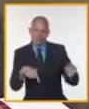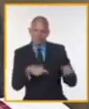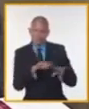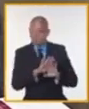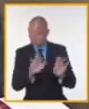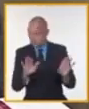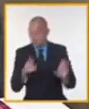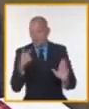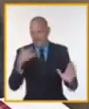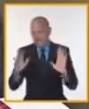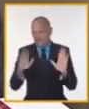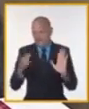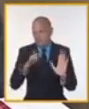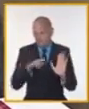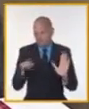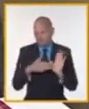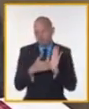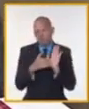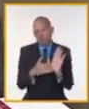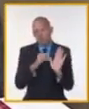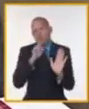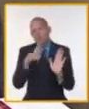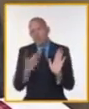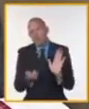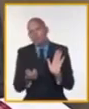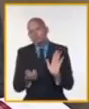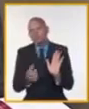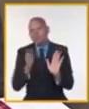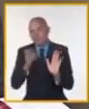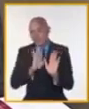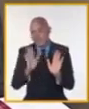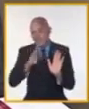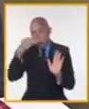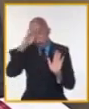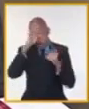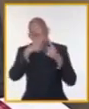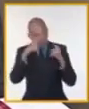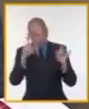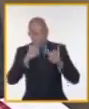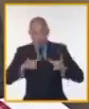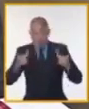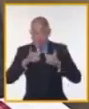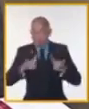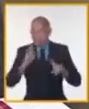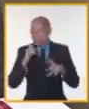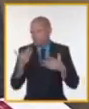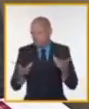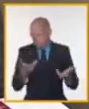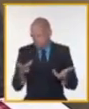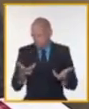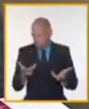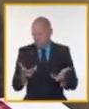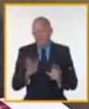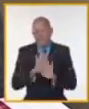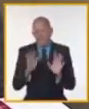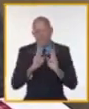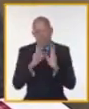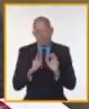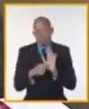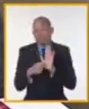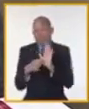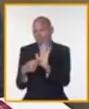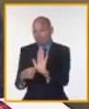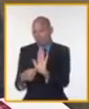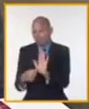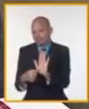a el estado sociopolítico en las universidades del Ministerio de Educación Superior. Y yo creo que la principal